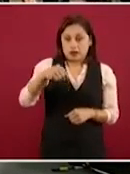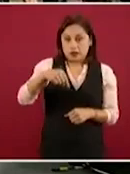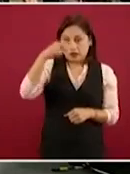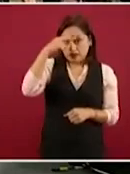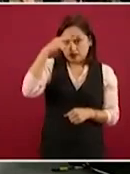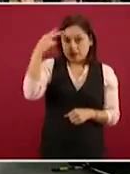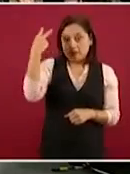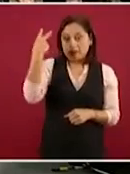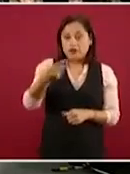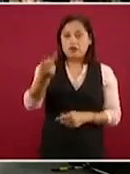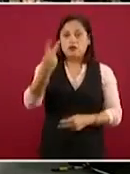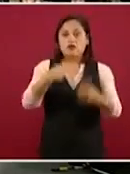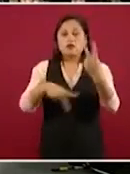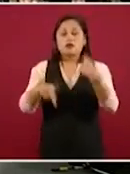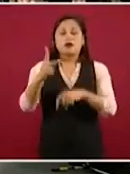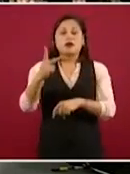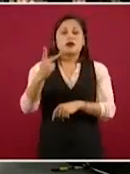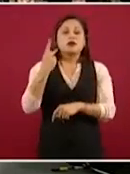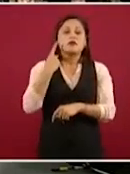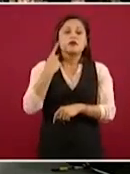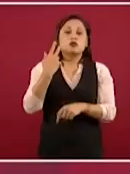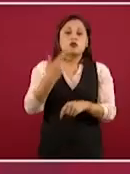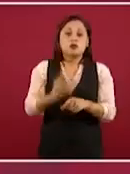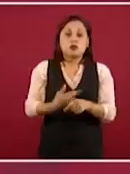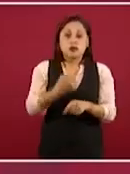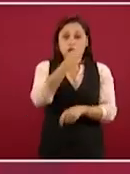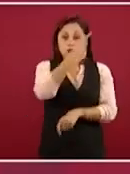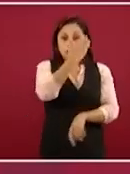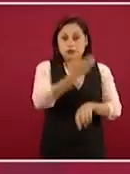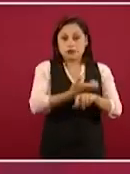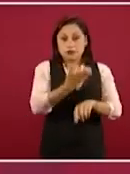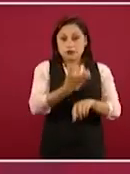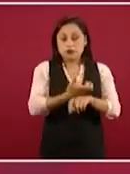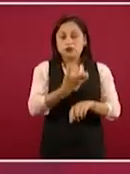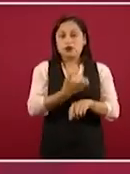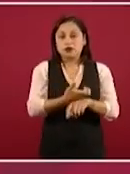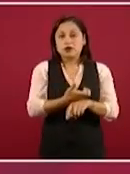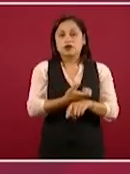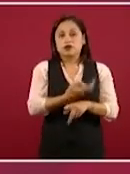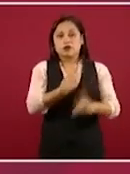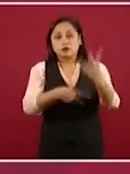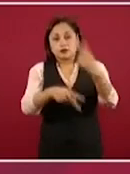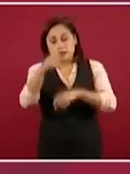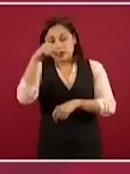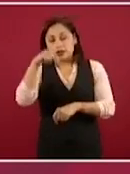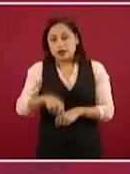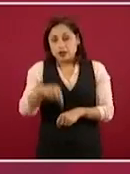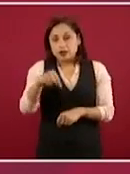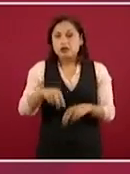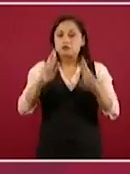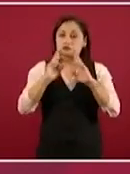procurador de Estados Unidos, se van a llevar a cabo reuniones